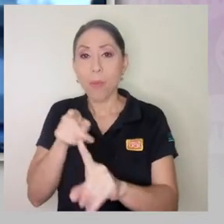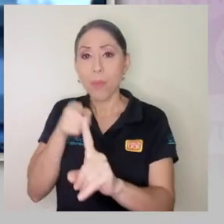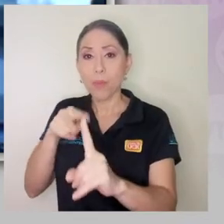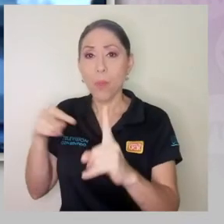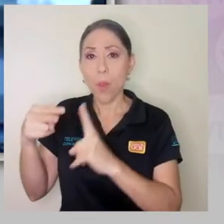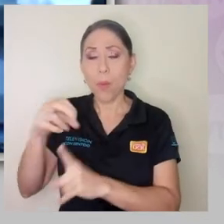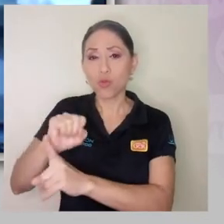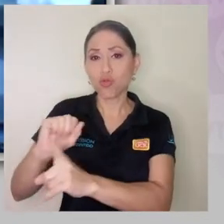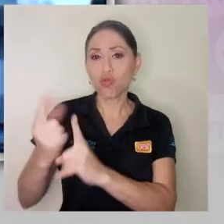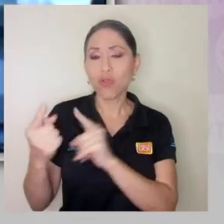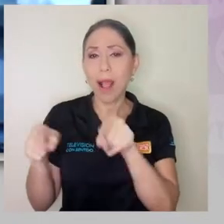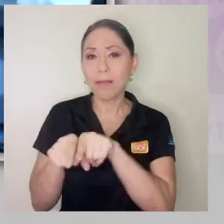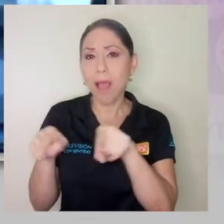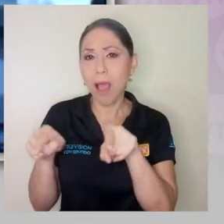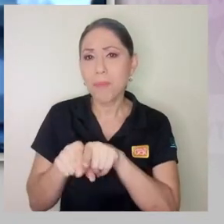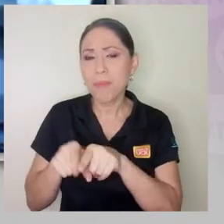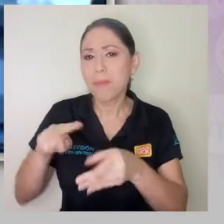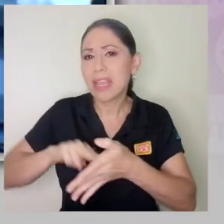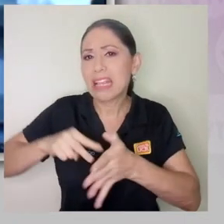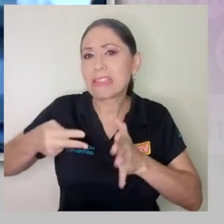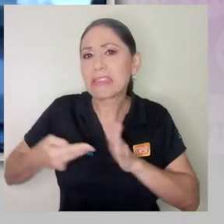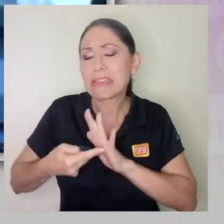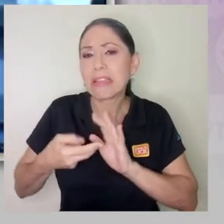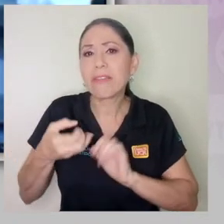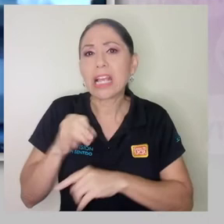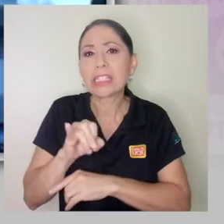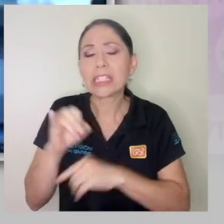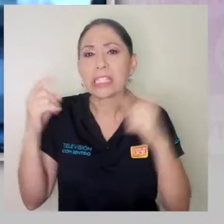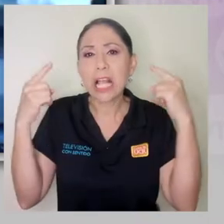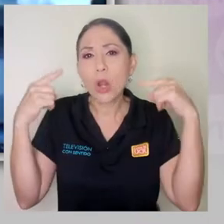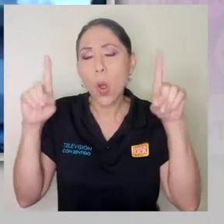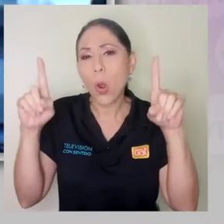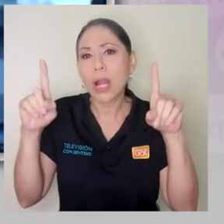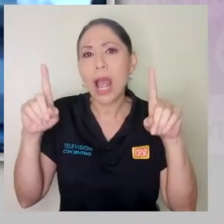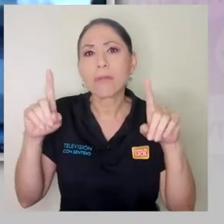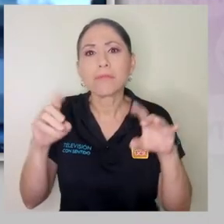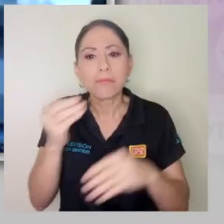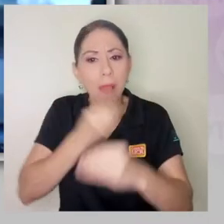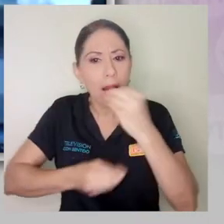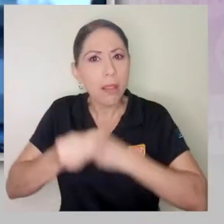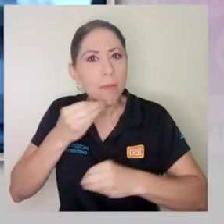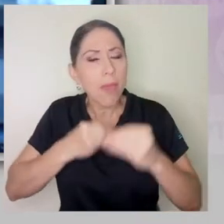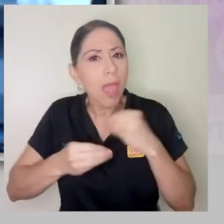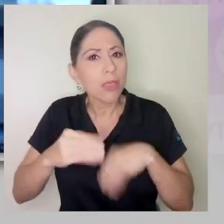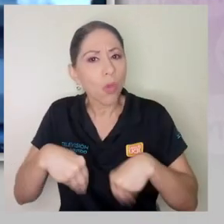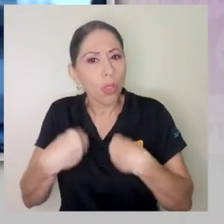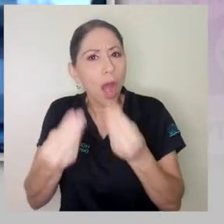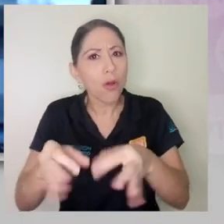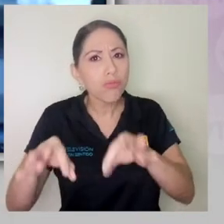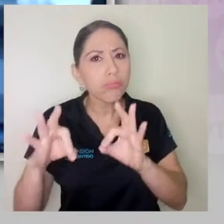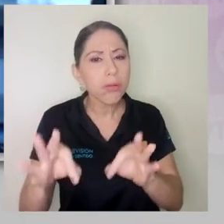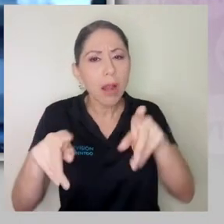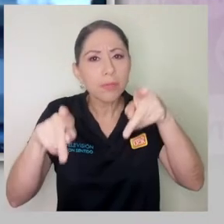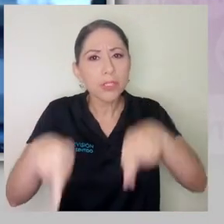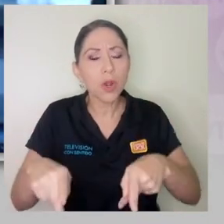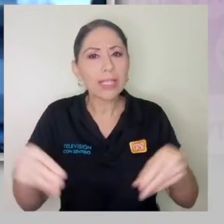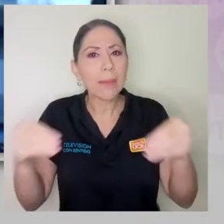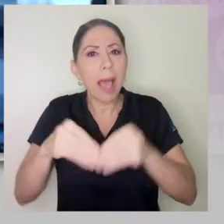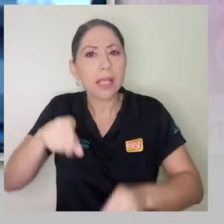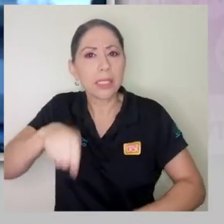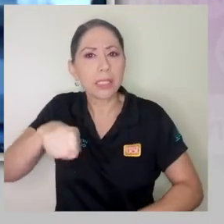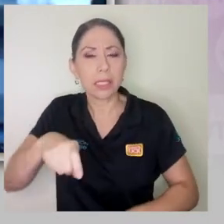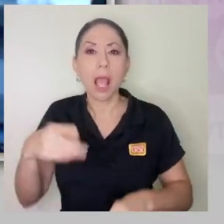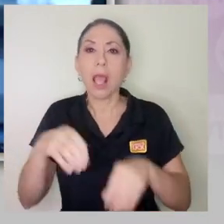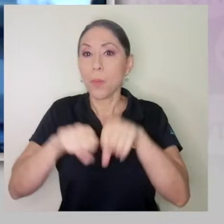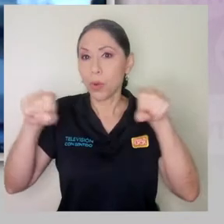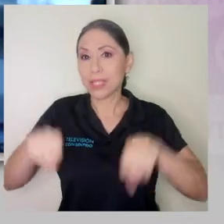de qué implica que se logre dar alimento de manera digna también a quienes más lo necesitan. Porque el sistema alimentario pues